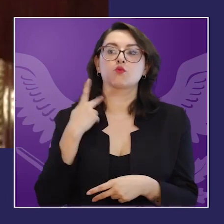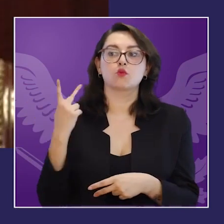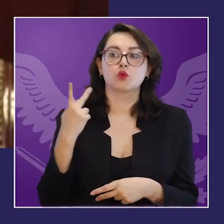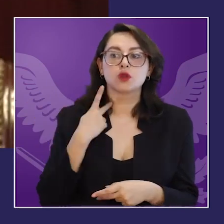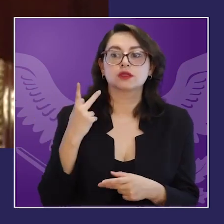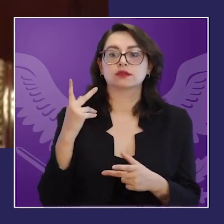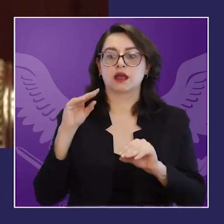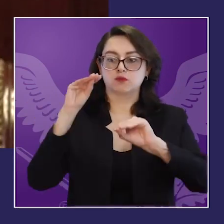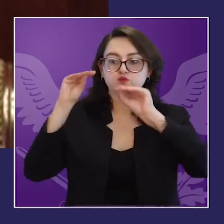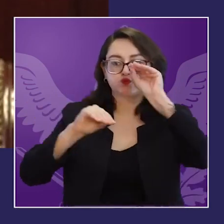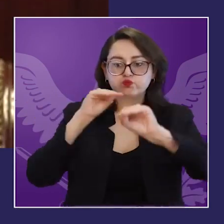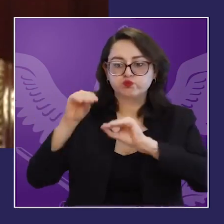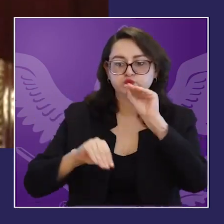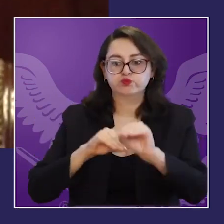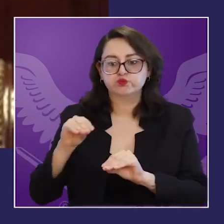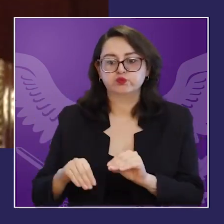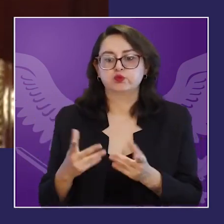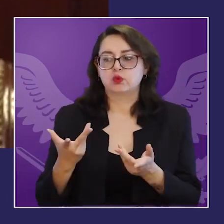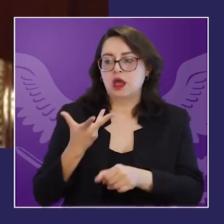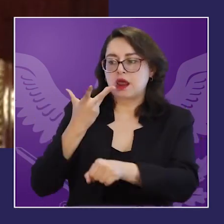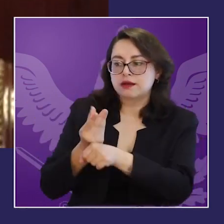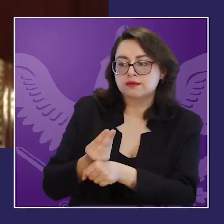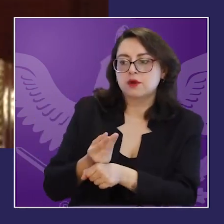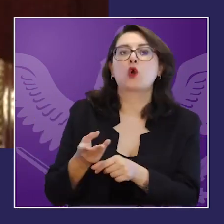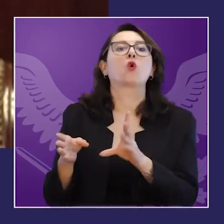esa lógica reparadora